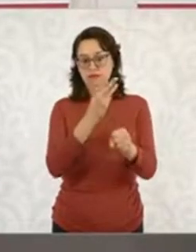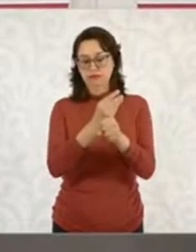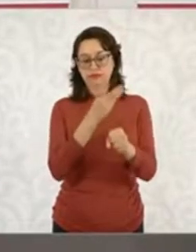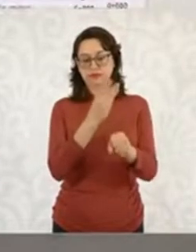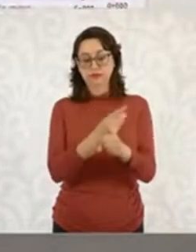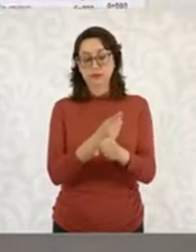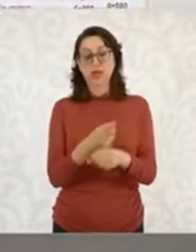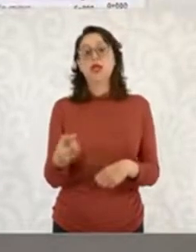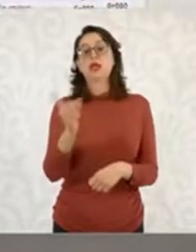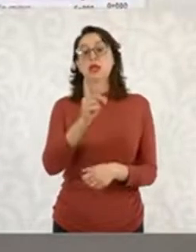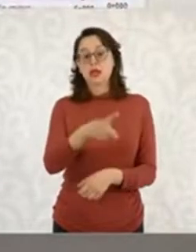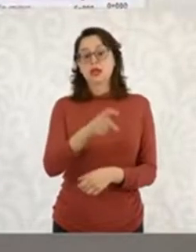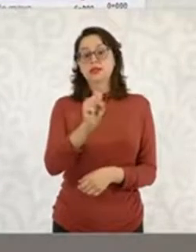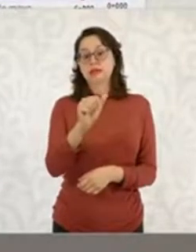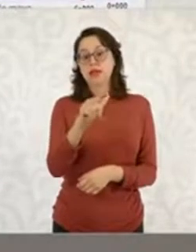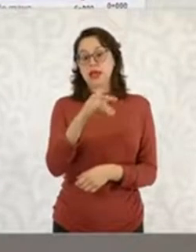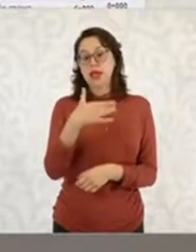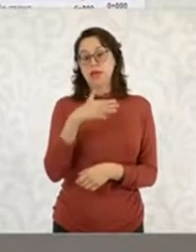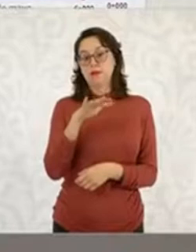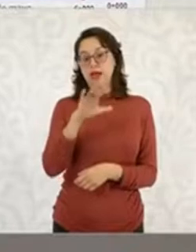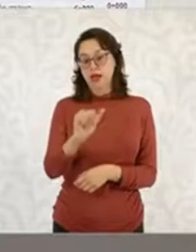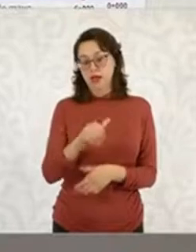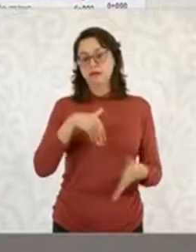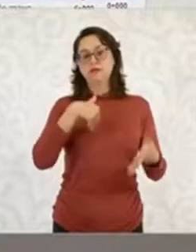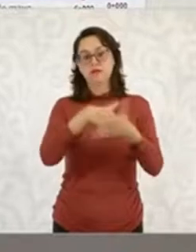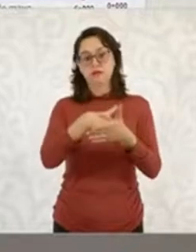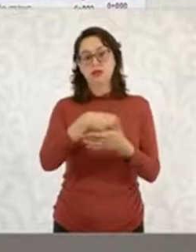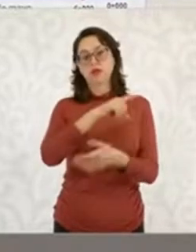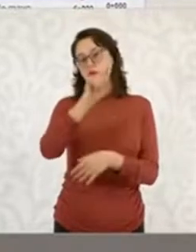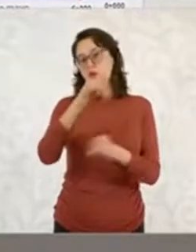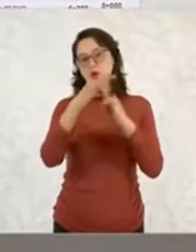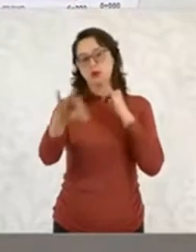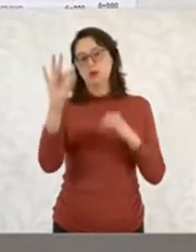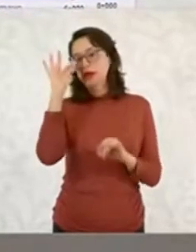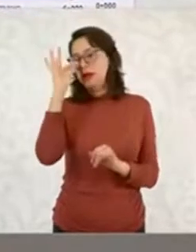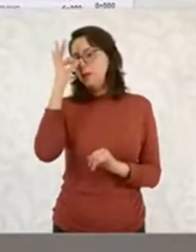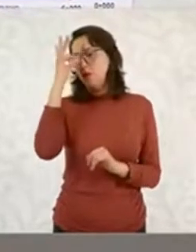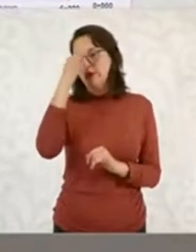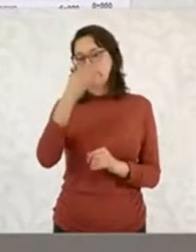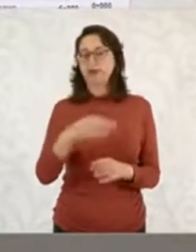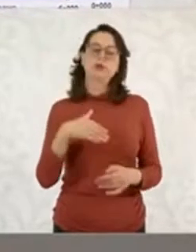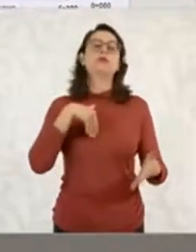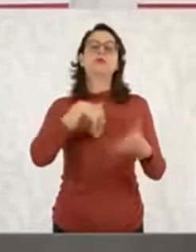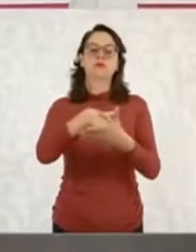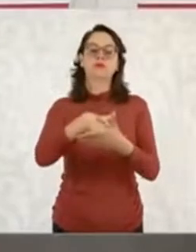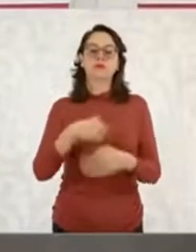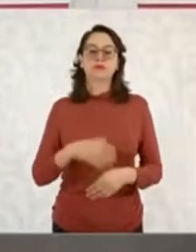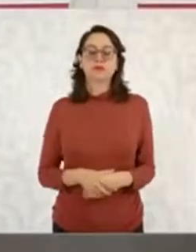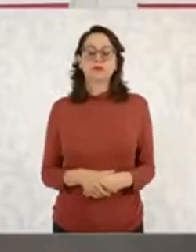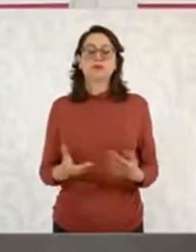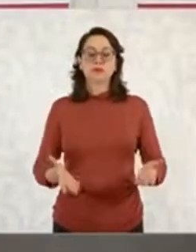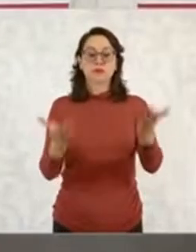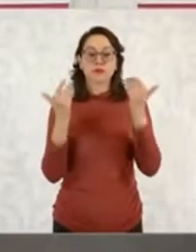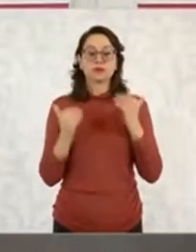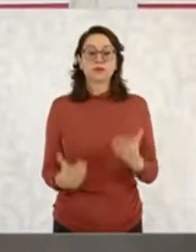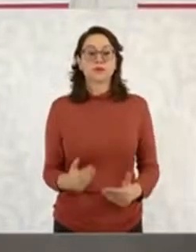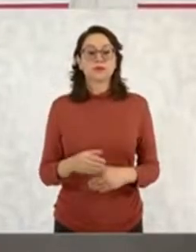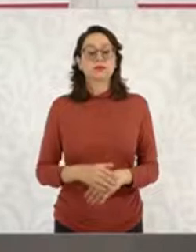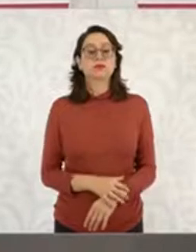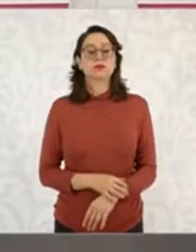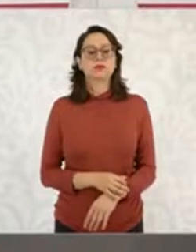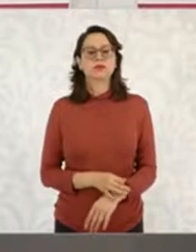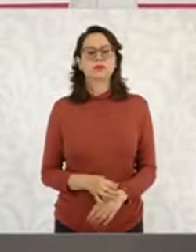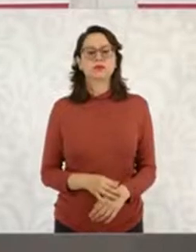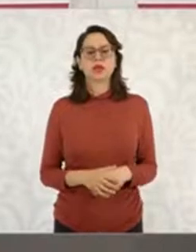ahí en la ciudad de Salamanca, tendremos una estación y la estación en Irapuato. La que sigue, por favor. En el caso